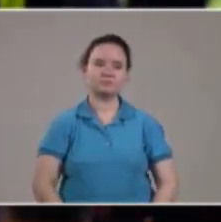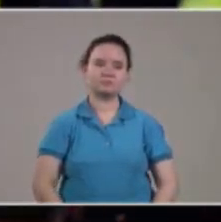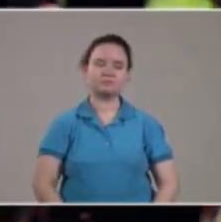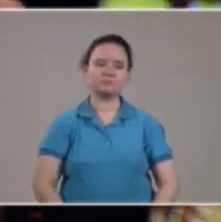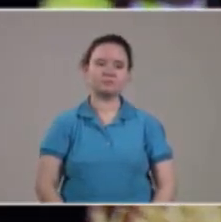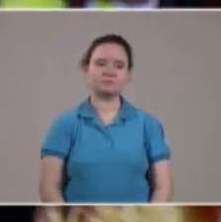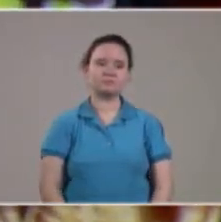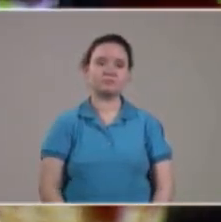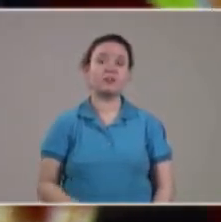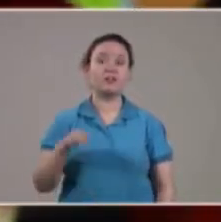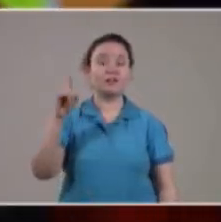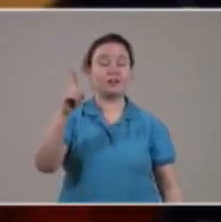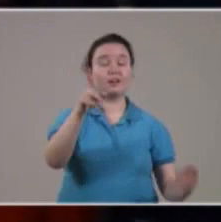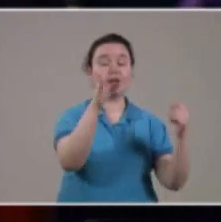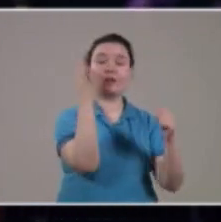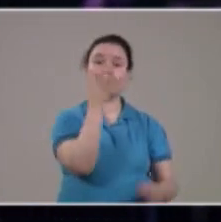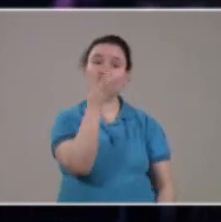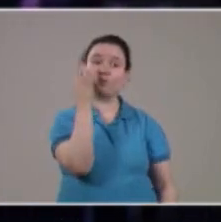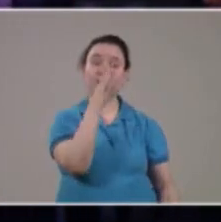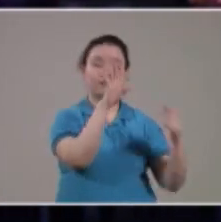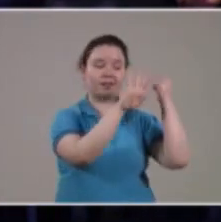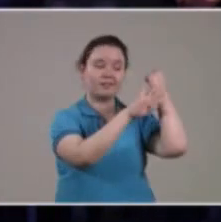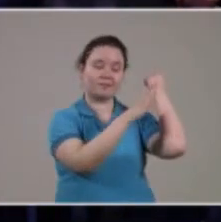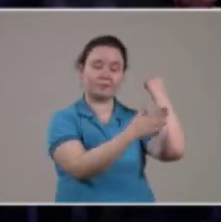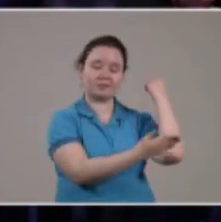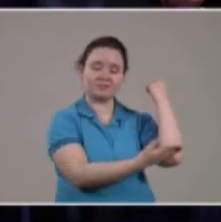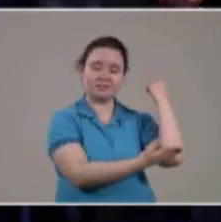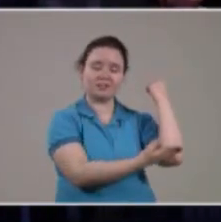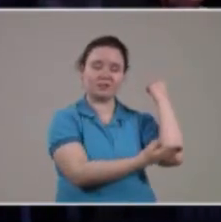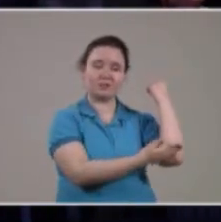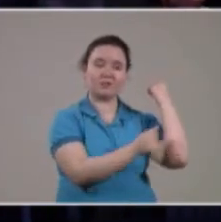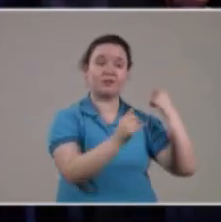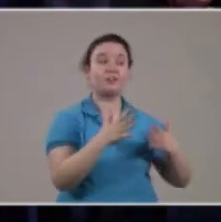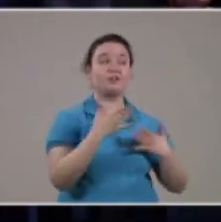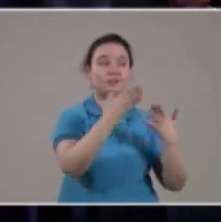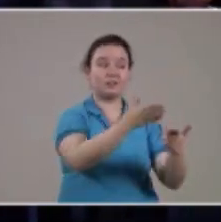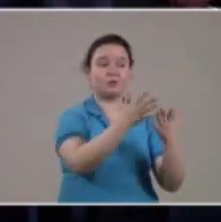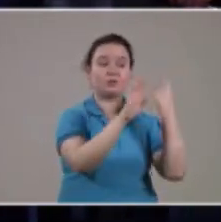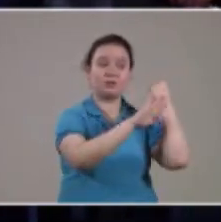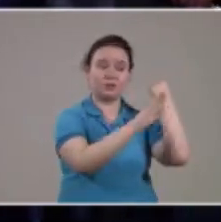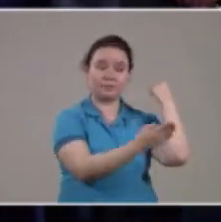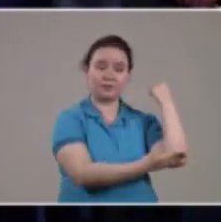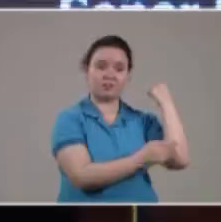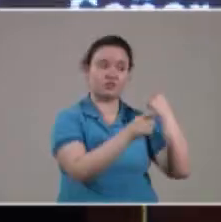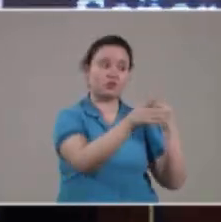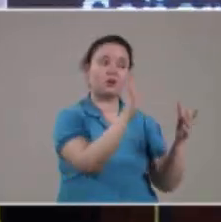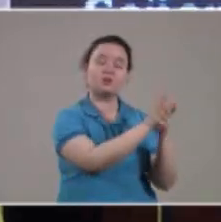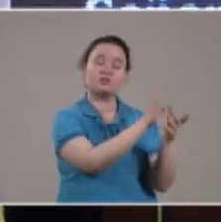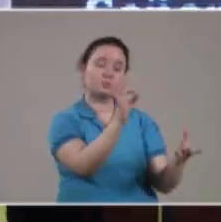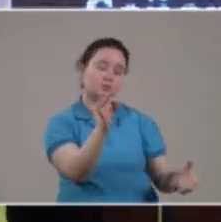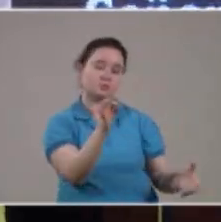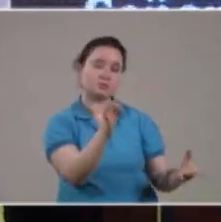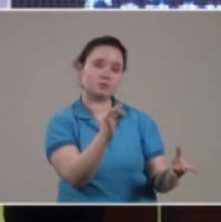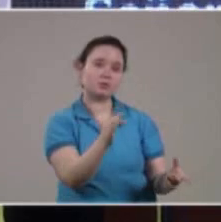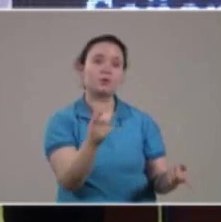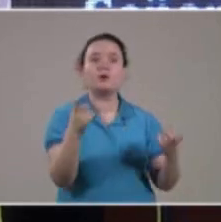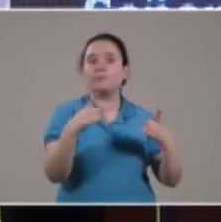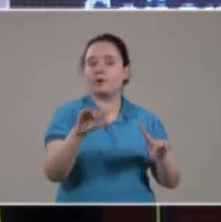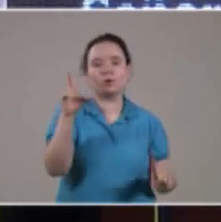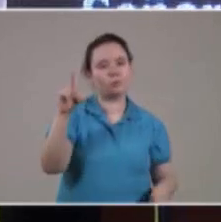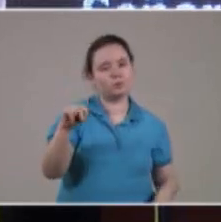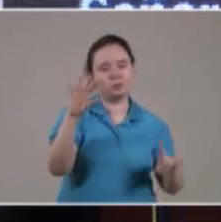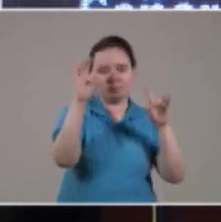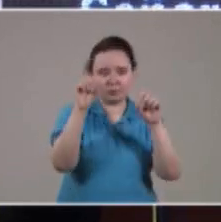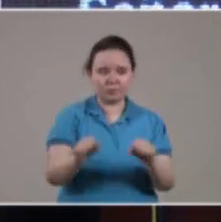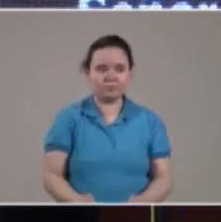Él la había embarazado y le había querido endosar el hijo al otro. Al no lograrlo,